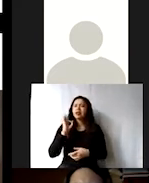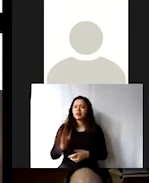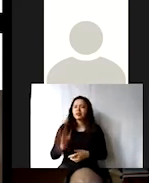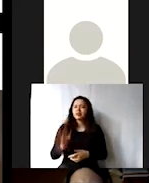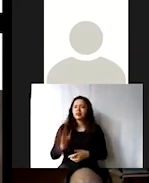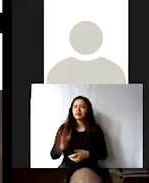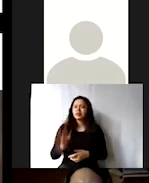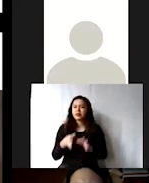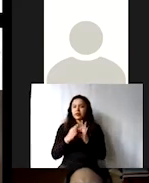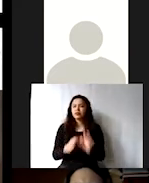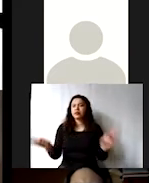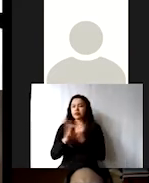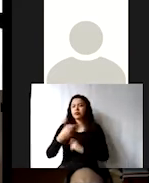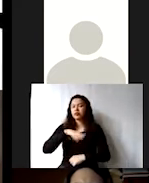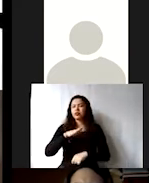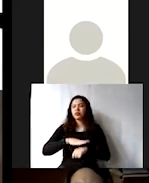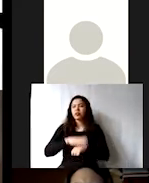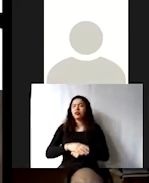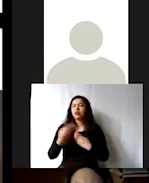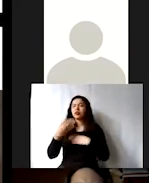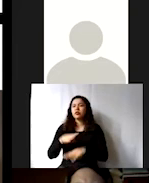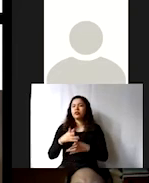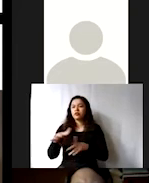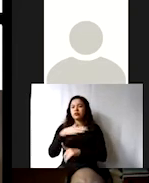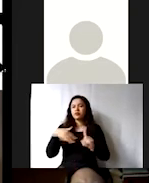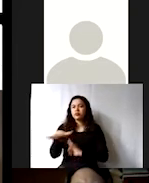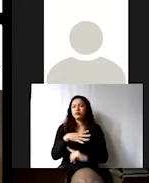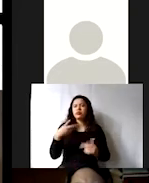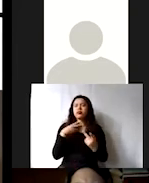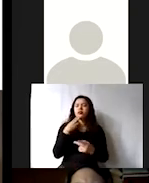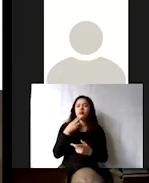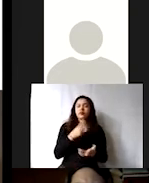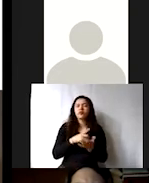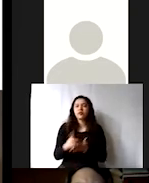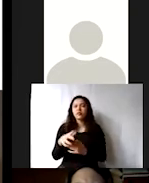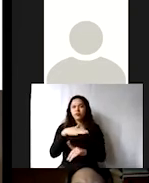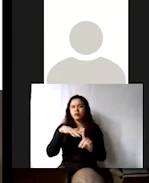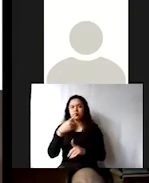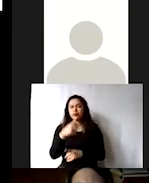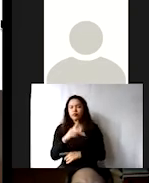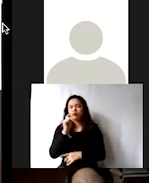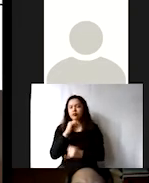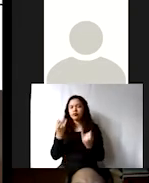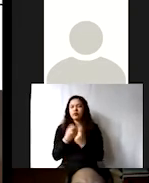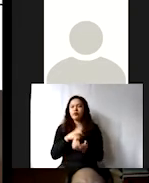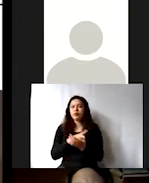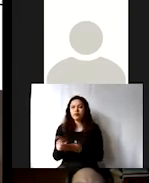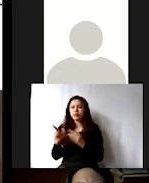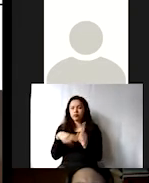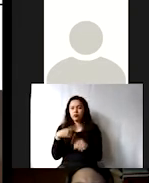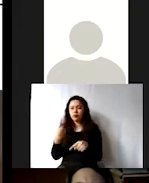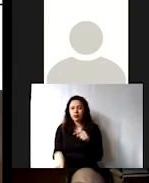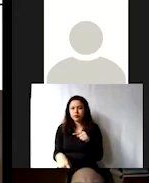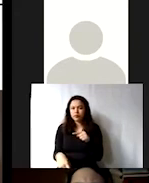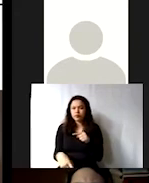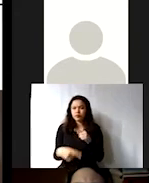porque hemos hablado también de la situación de los titulares de derecho, de la restitución de derechos y no